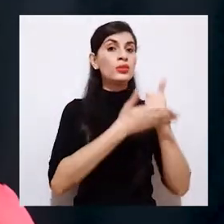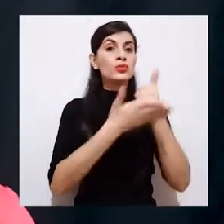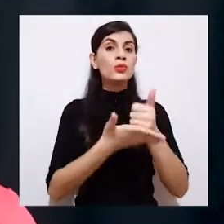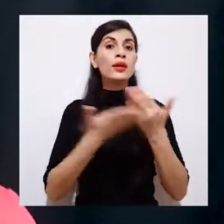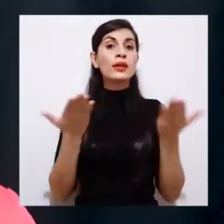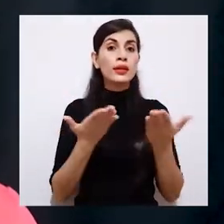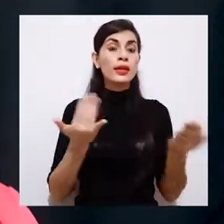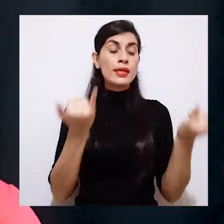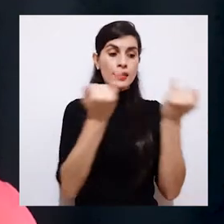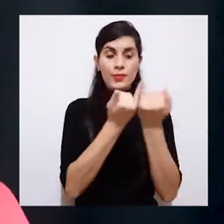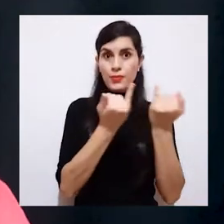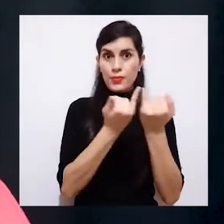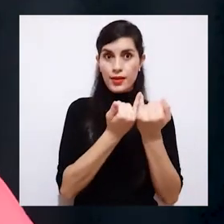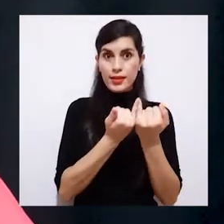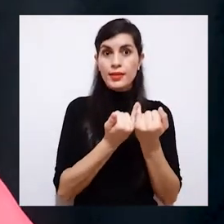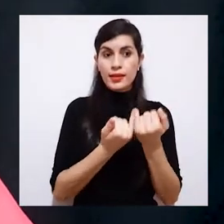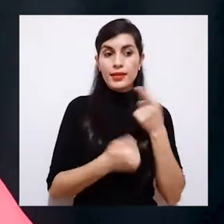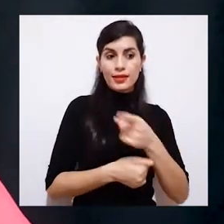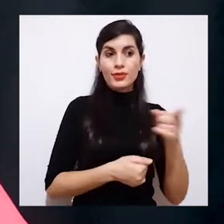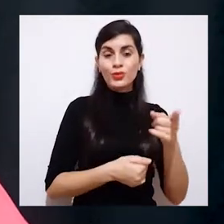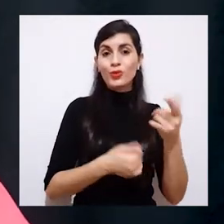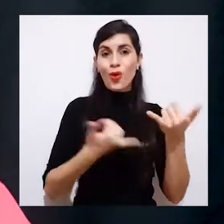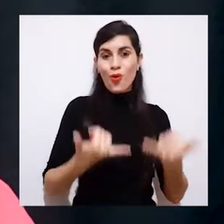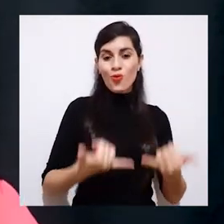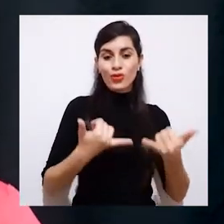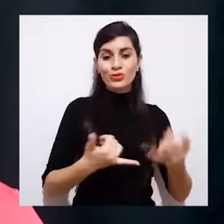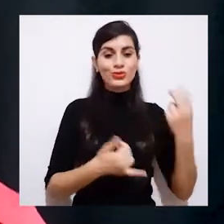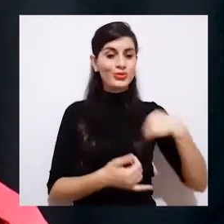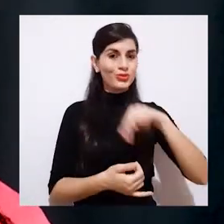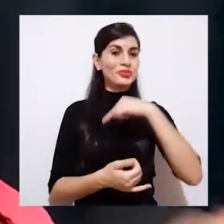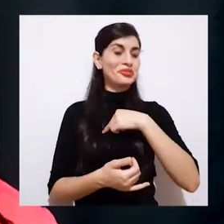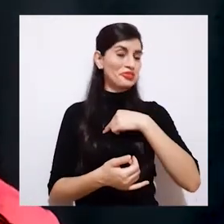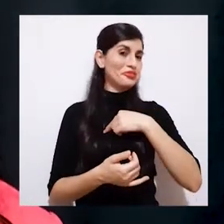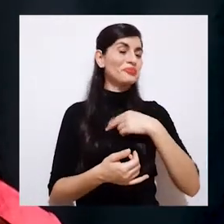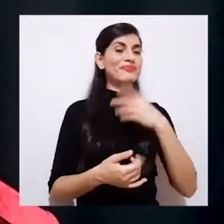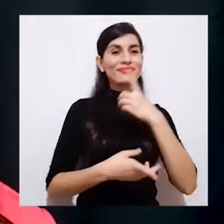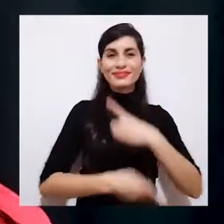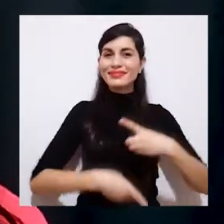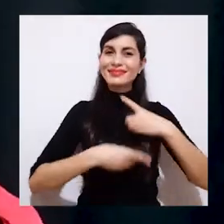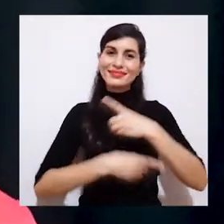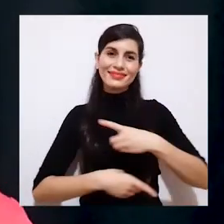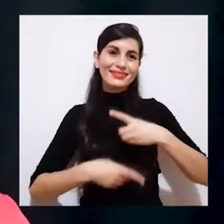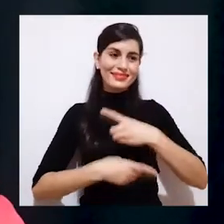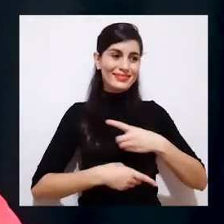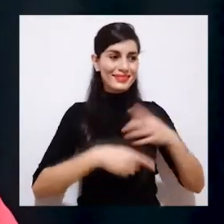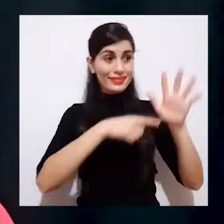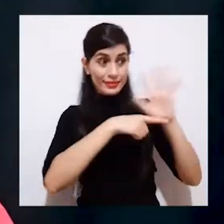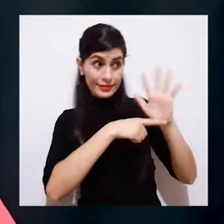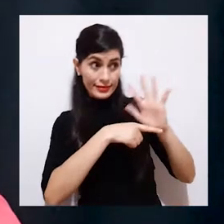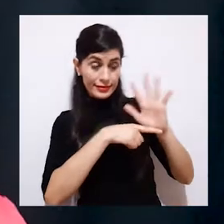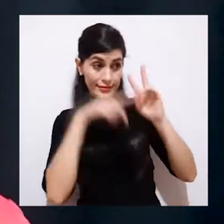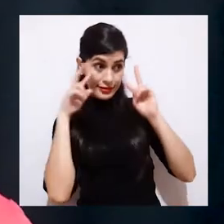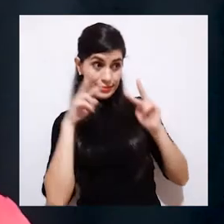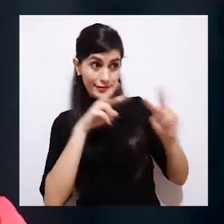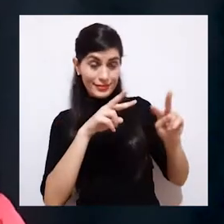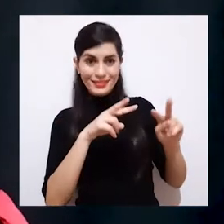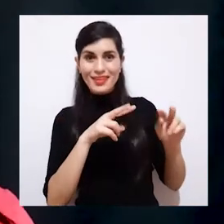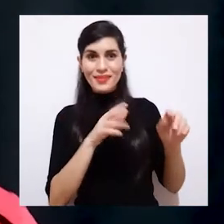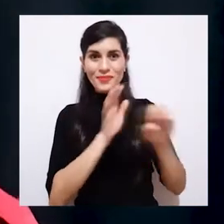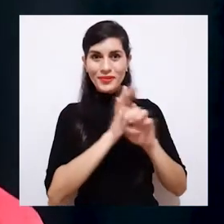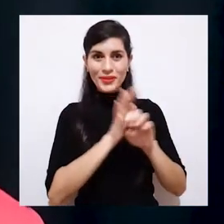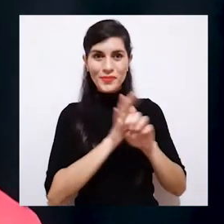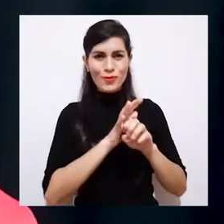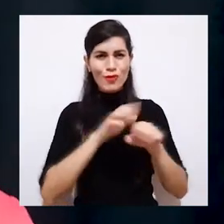ayuda de estos dos efectos es hoy en día por los cuales nosotros podemos disfrutar de grandes películas como ser Guardianes